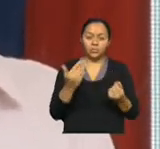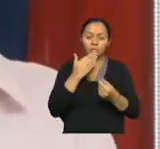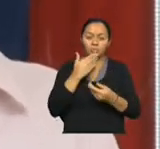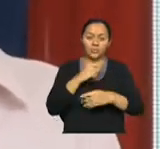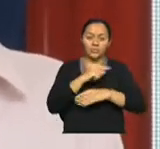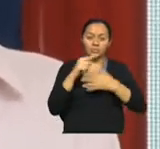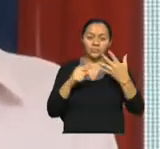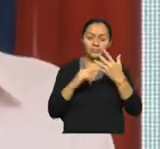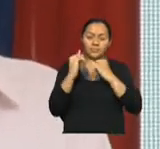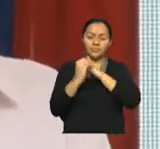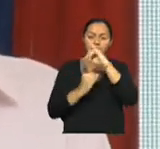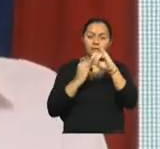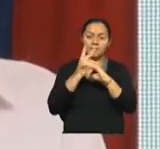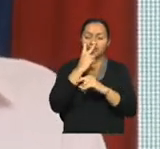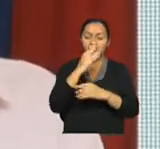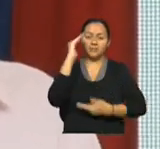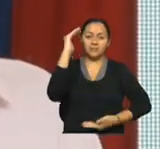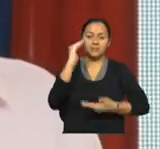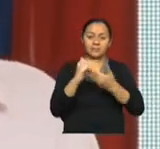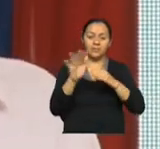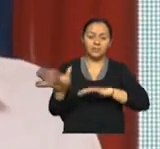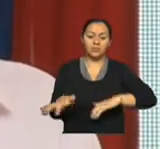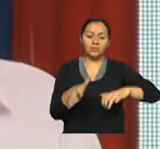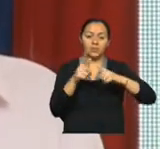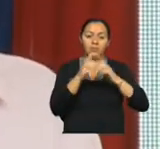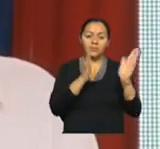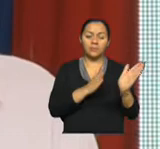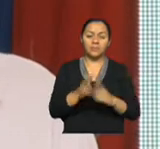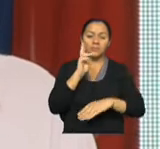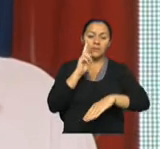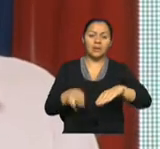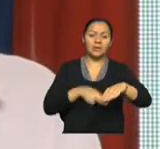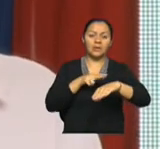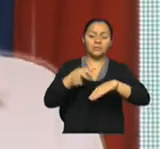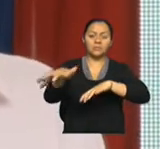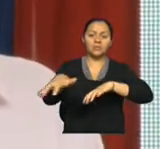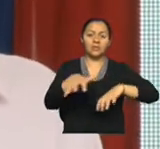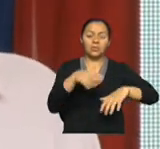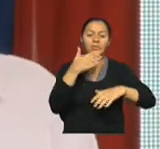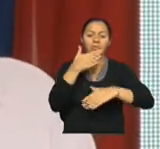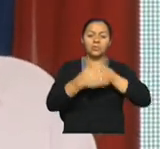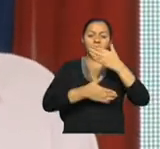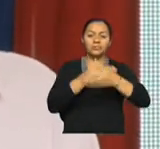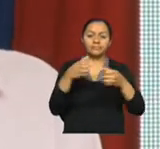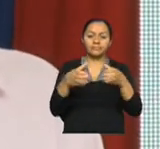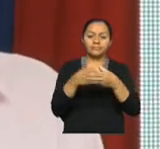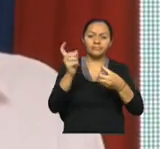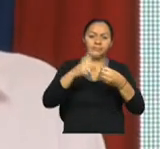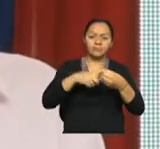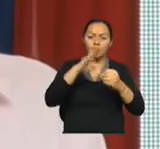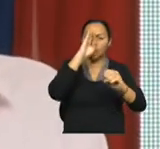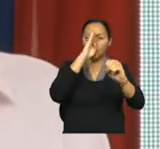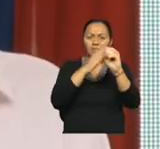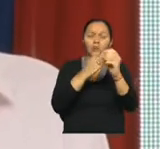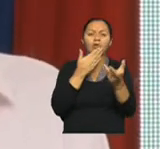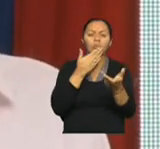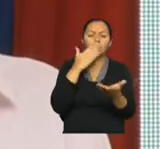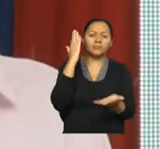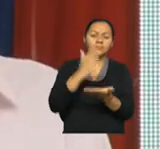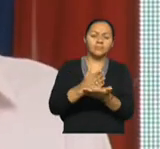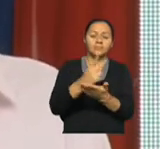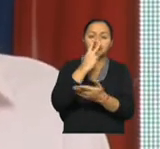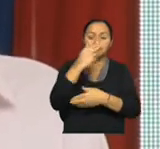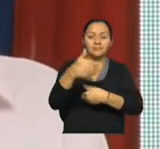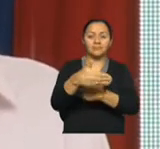cuestiones externas del pequeño agricultor, se establece el Plan Nacional de Agricultura Asociativa, cuyo objetivo es una subvención